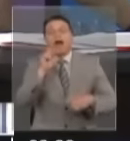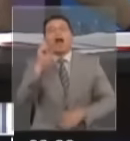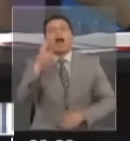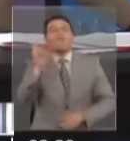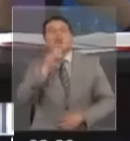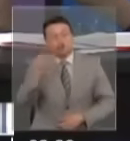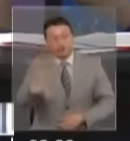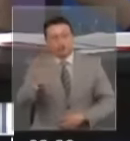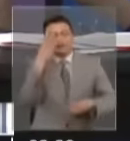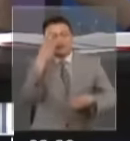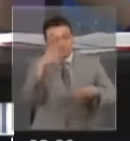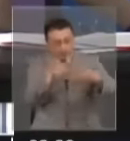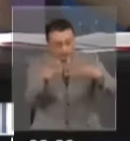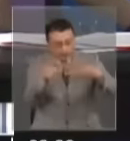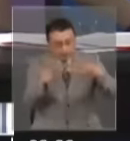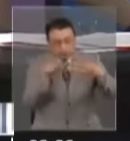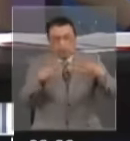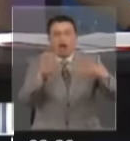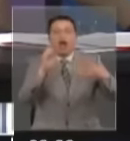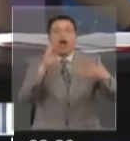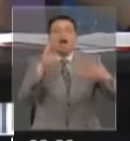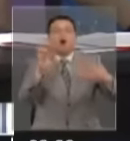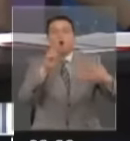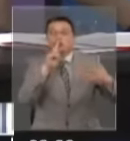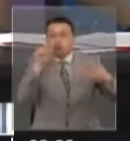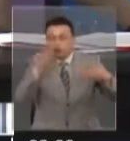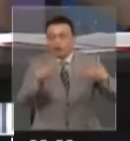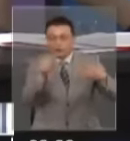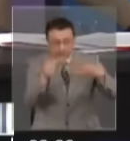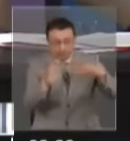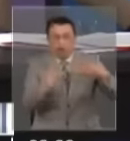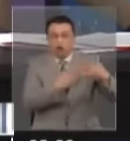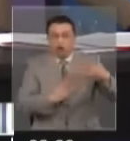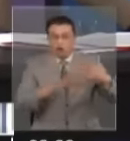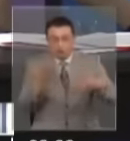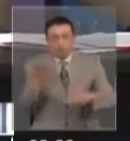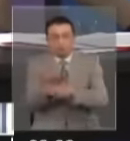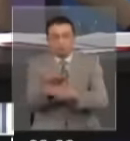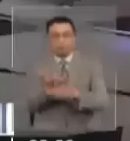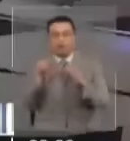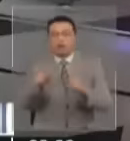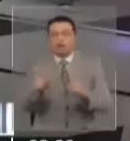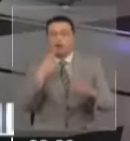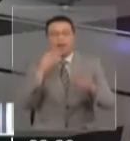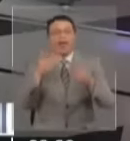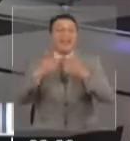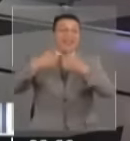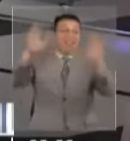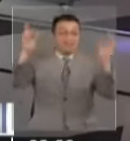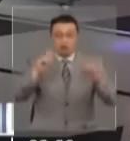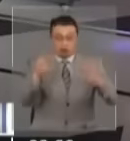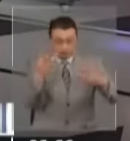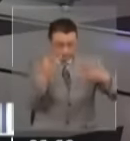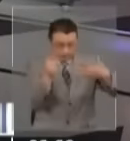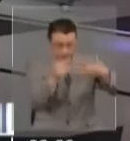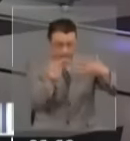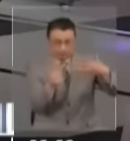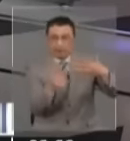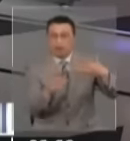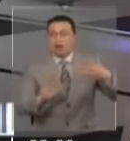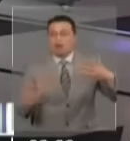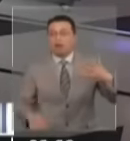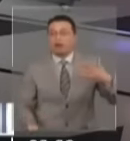Estamos hablando del aborto en estas 3 causales en el proyecto que presentó el gobierno. No estamos hablando del aborto libre.